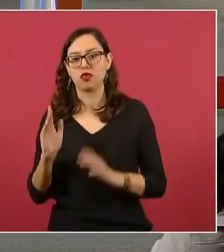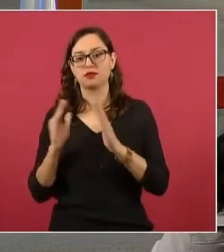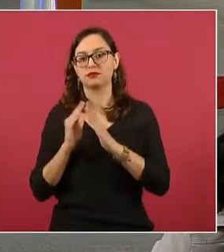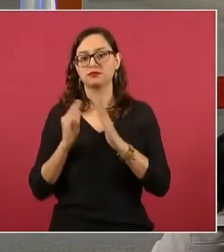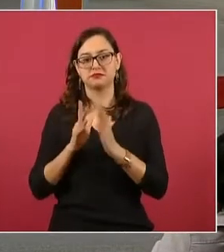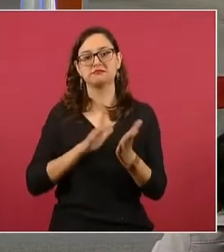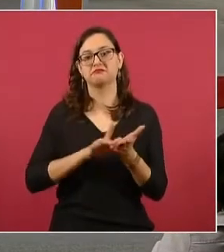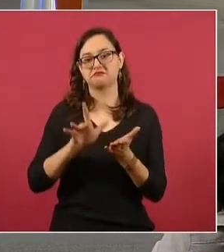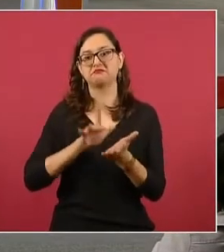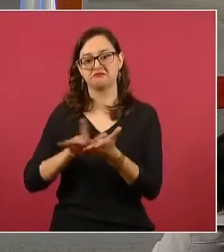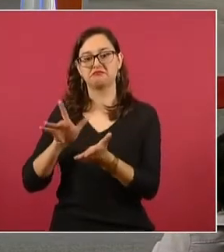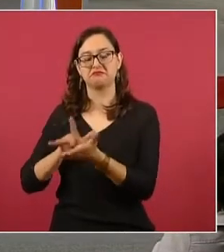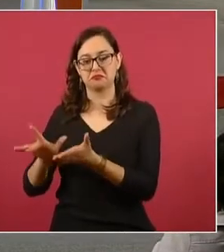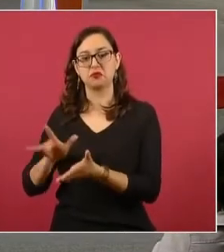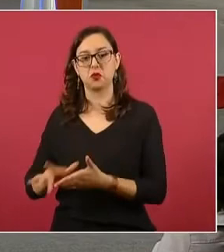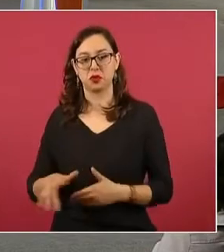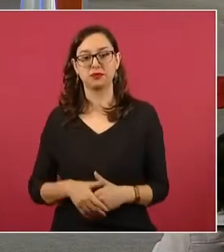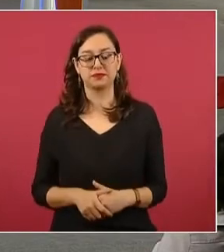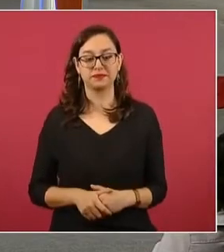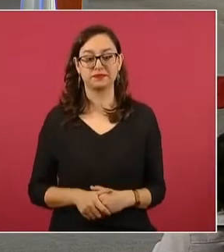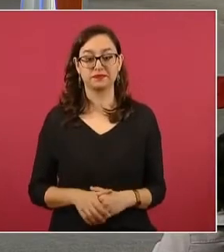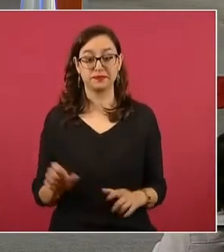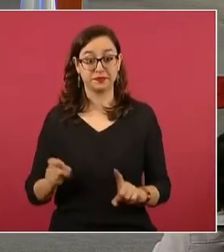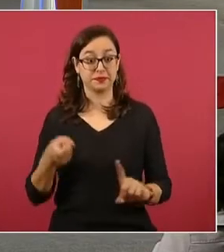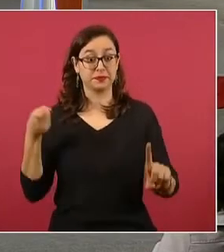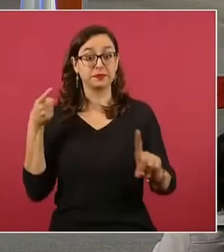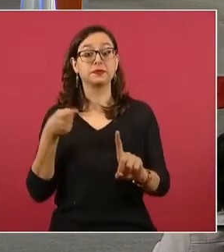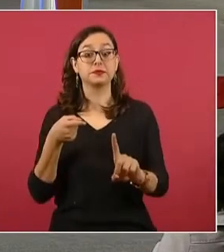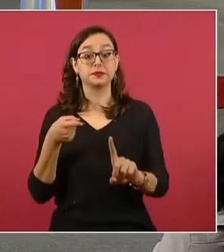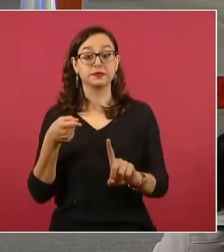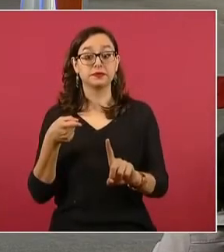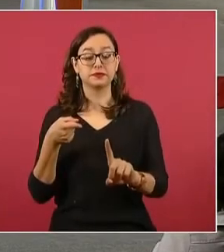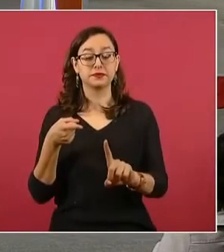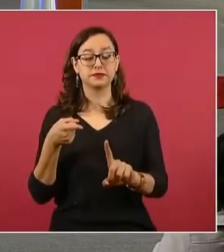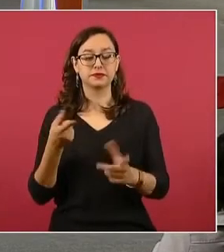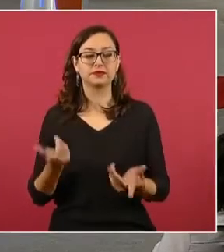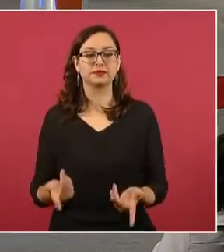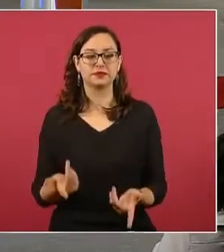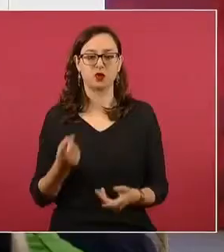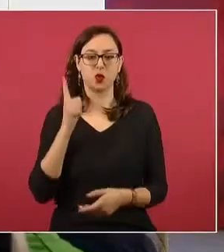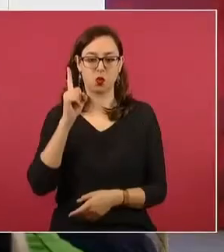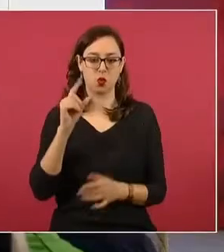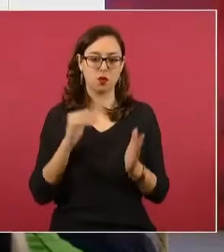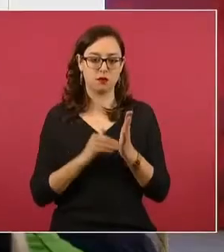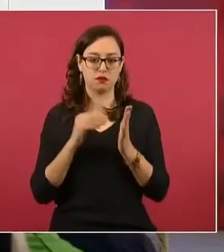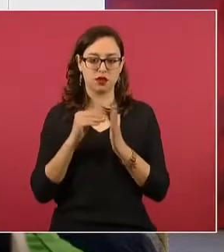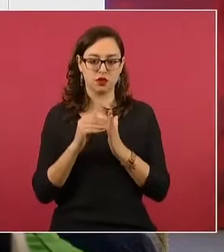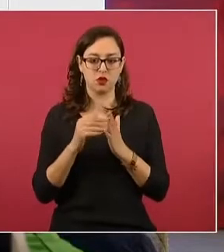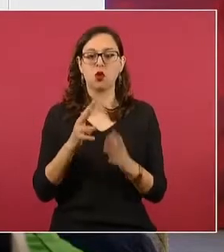vivienda. Y la meta es llegar hasta